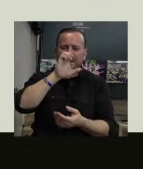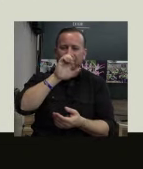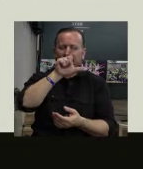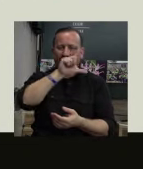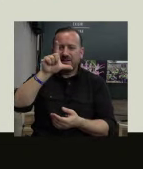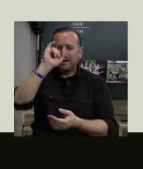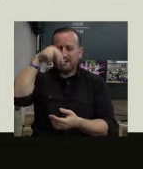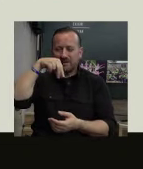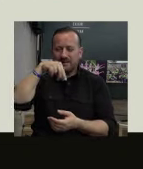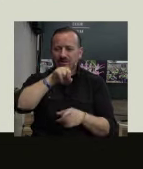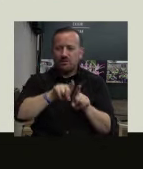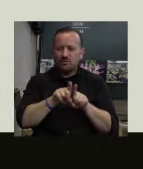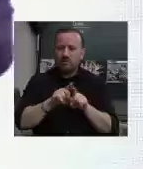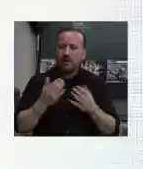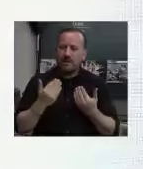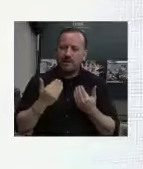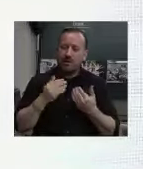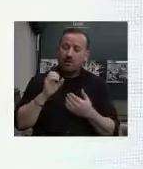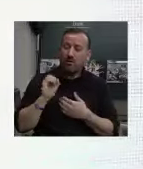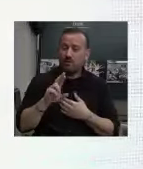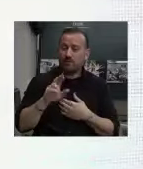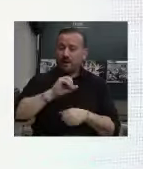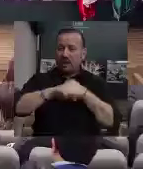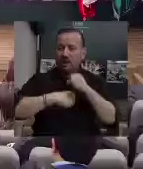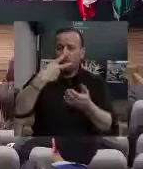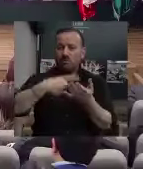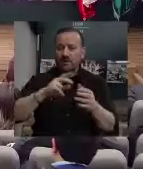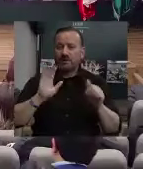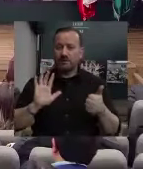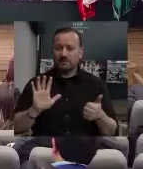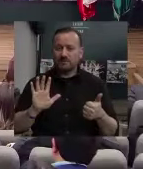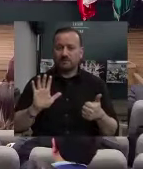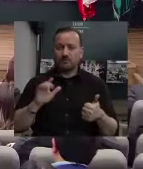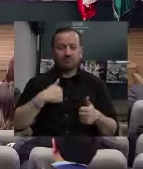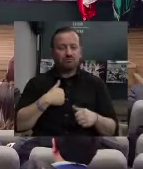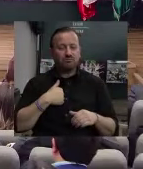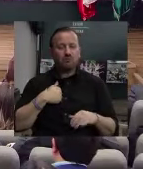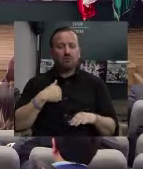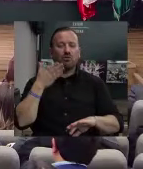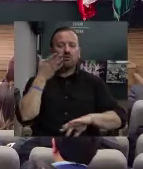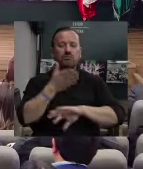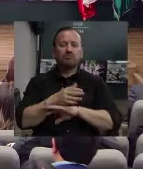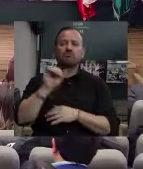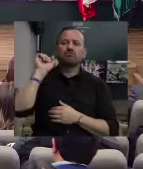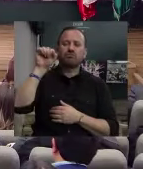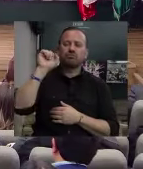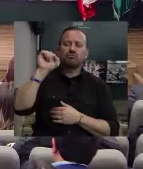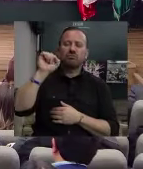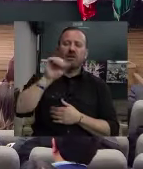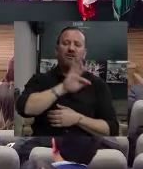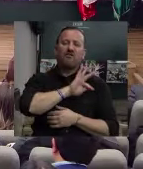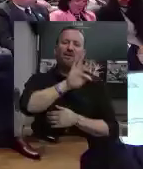y aprovechando eso para el año 2006 yo me fui a tocarle la puerta en París a la